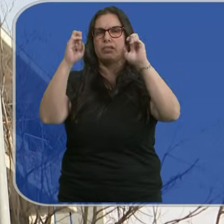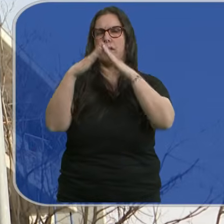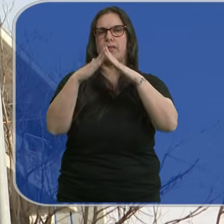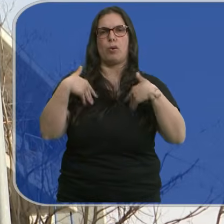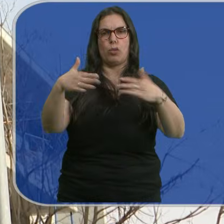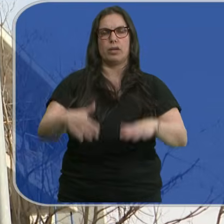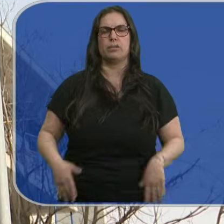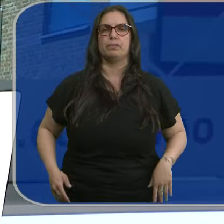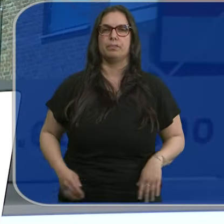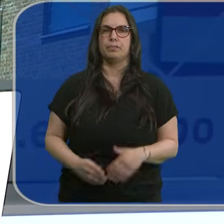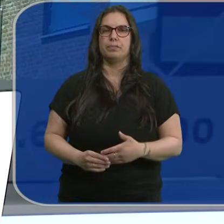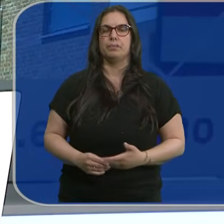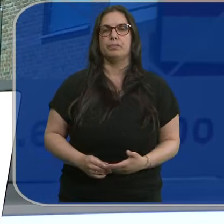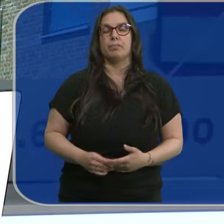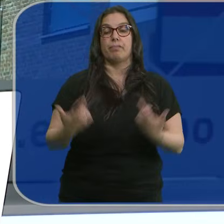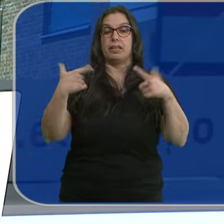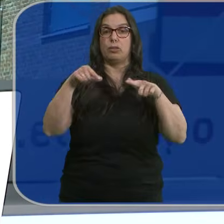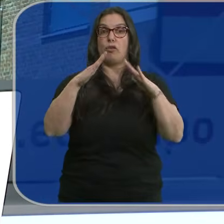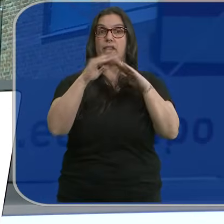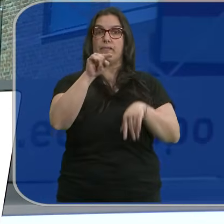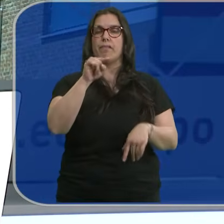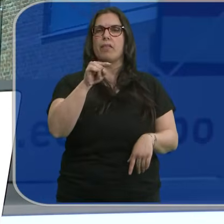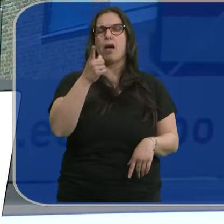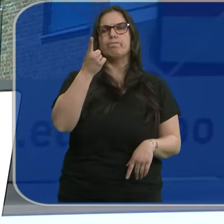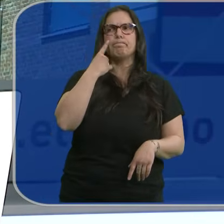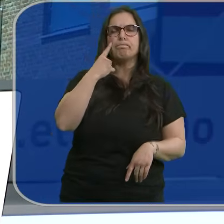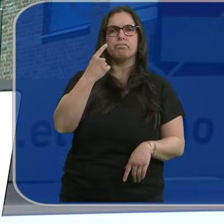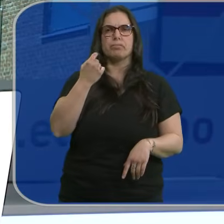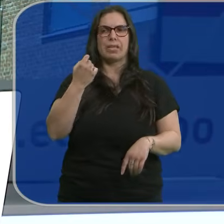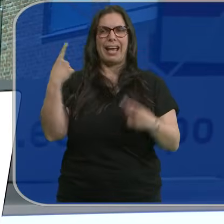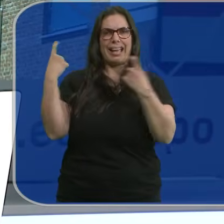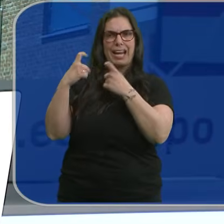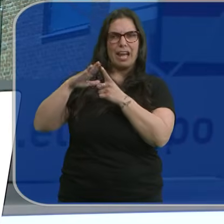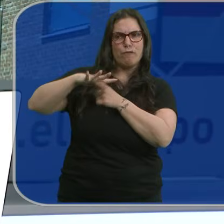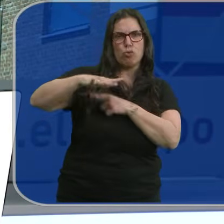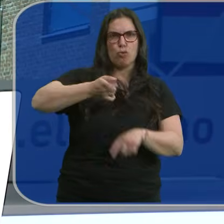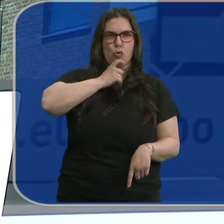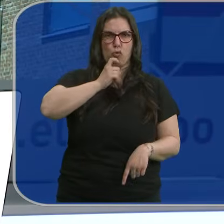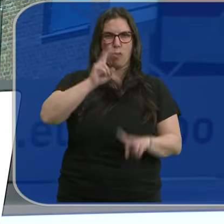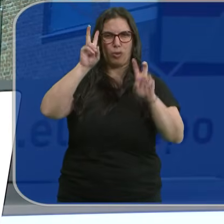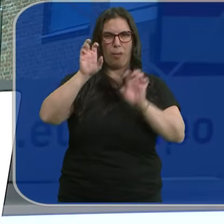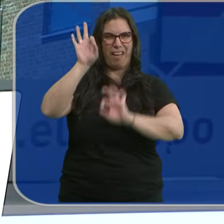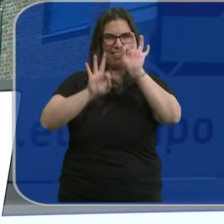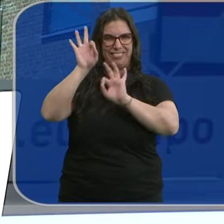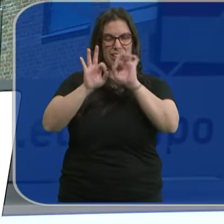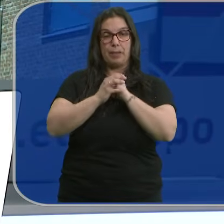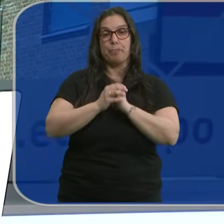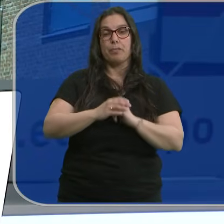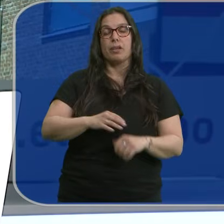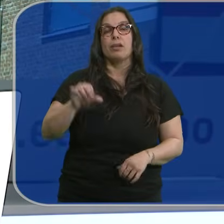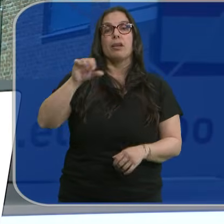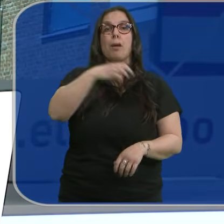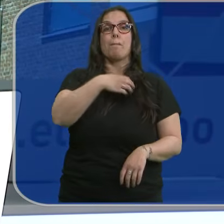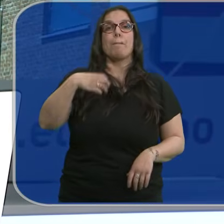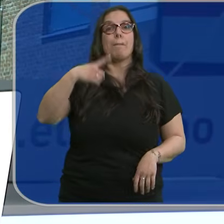vivienda. Un sector, el de la vivienda, que está muy pendiente de los efectos de la guerra de Irán en los tipos de interés. El Banco Central